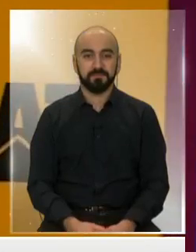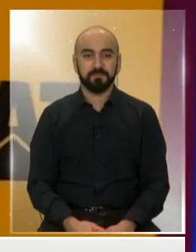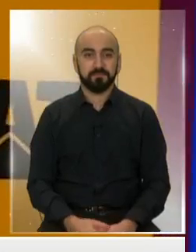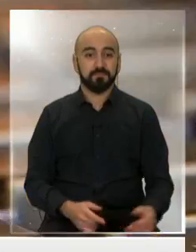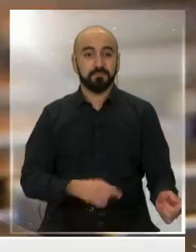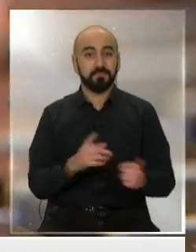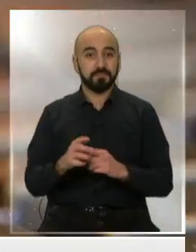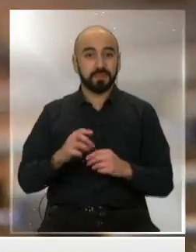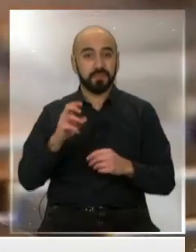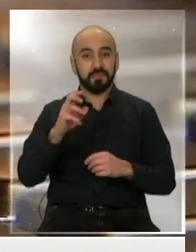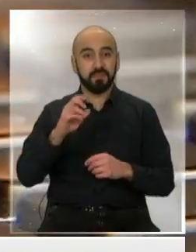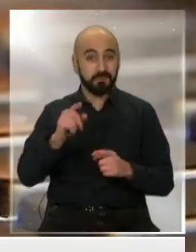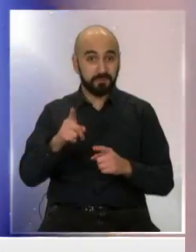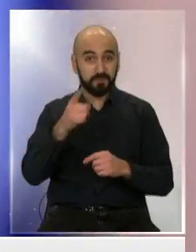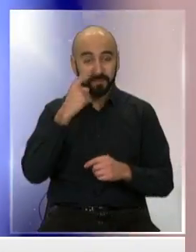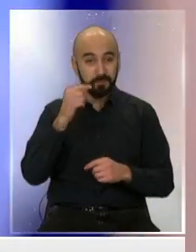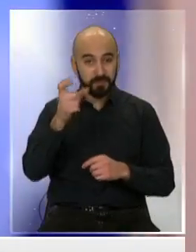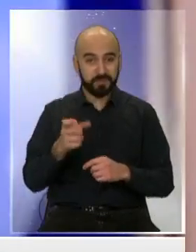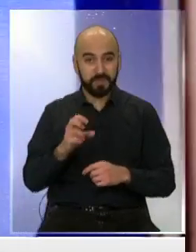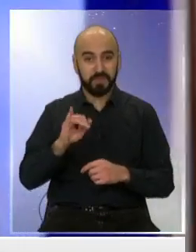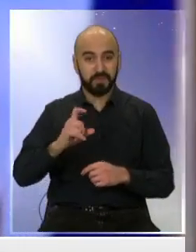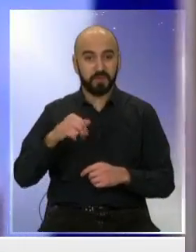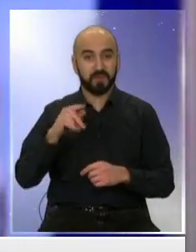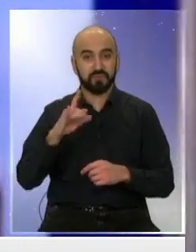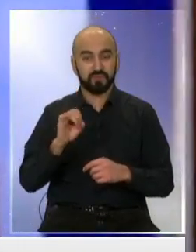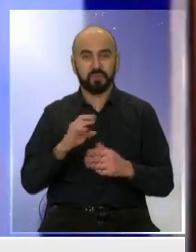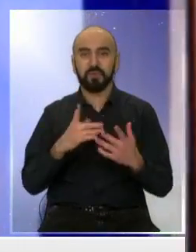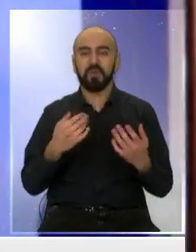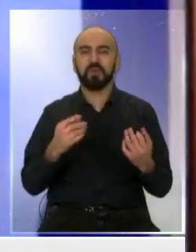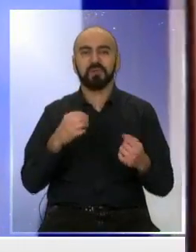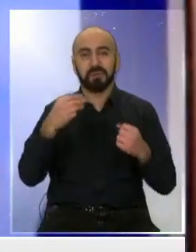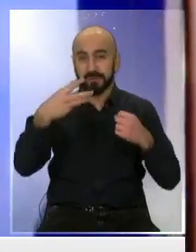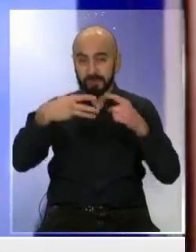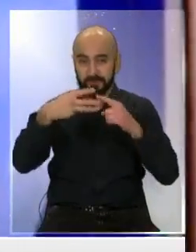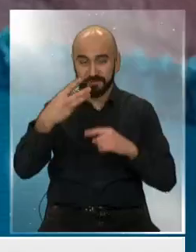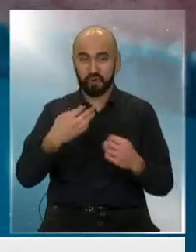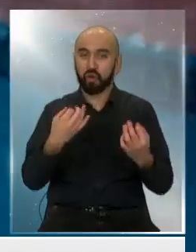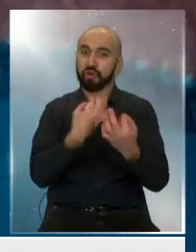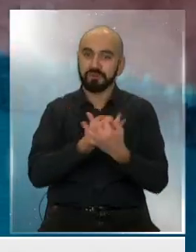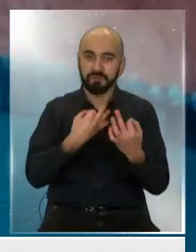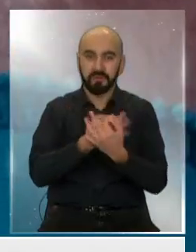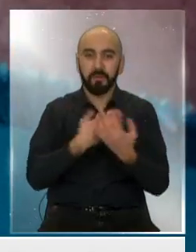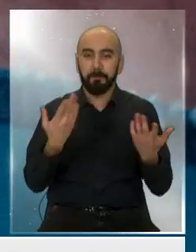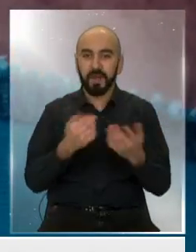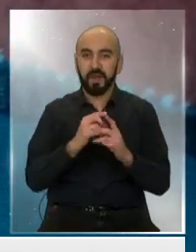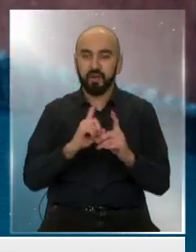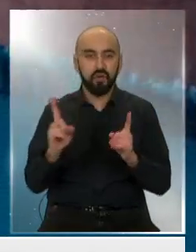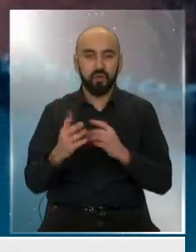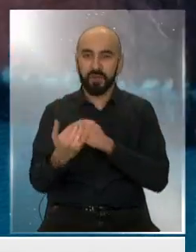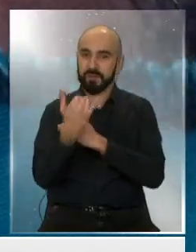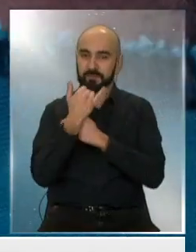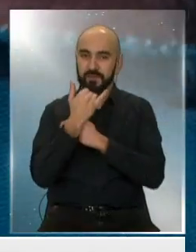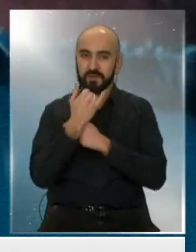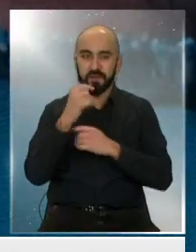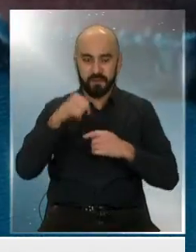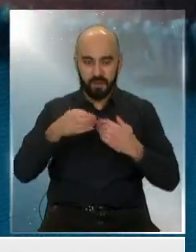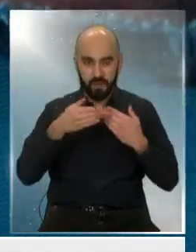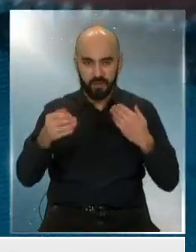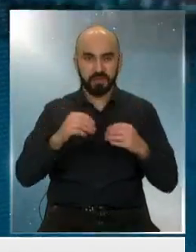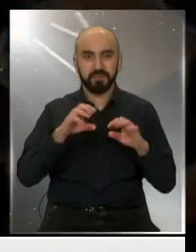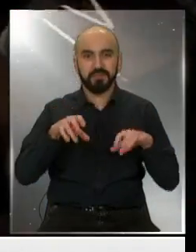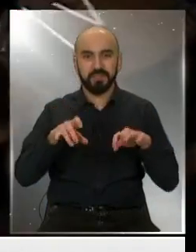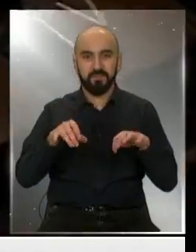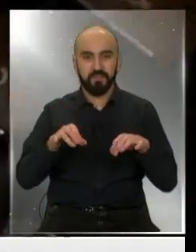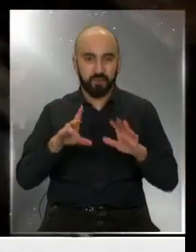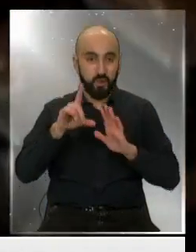Ignacio de Descuentos Rata nos entrega tres simples consejos para no ser víctima de una estafa en estos días de